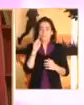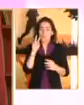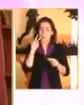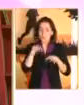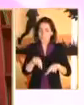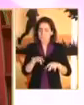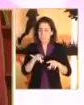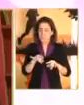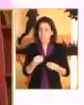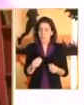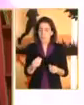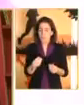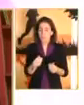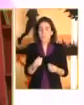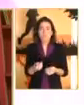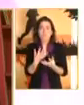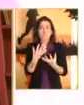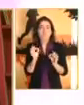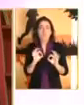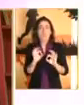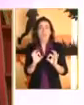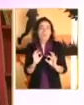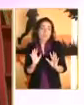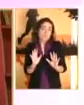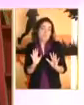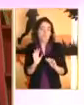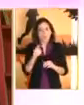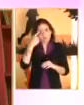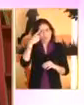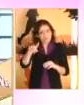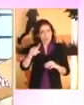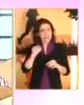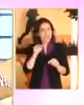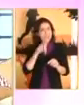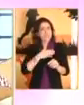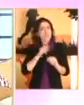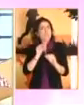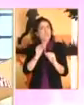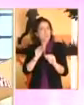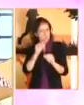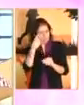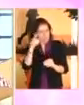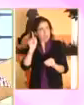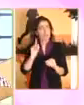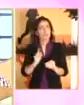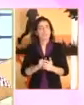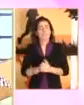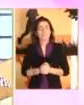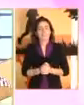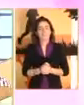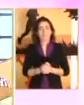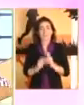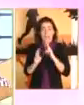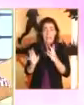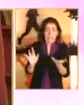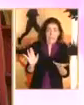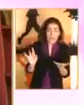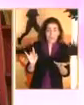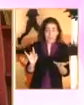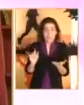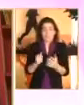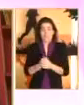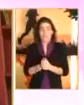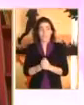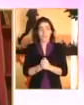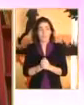y no te dice nada, ¿no? Porque Pero sabes que es tu ADN, ¿no? Ya, sabes. Pero... Sí. Es que